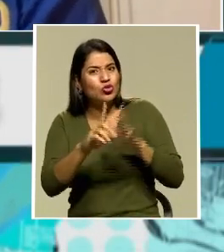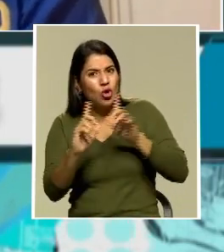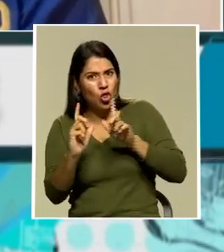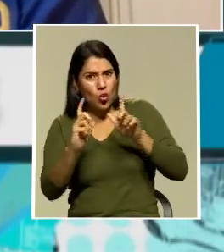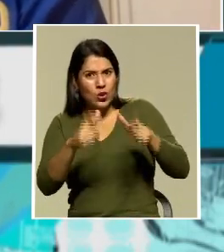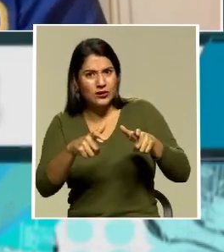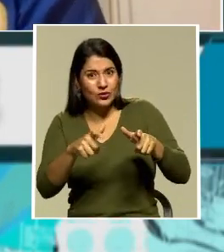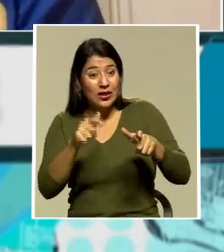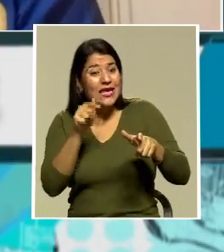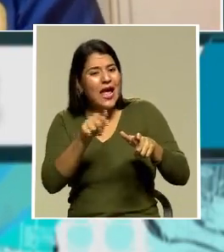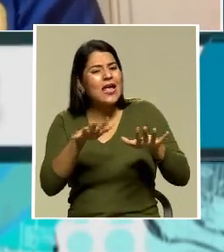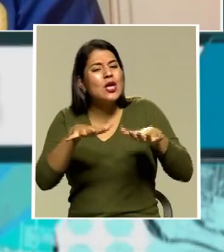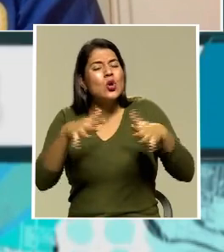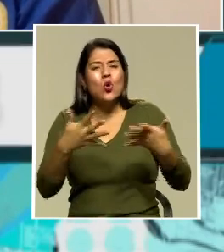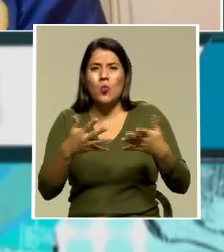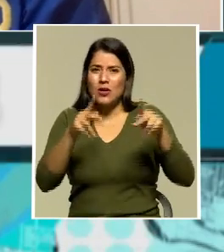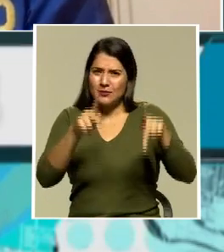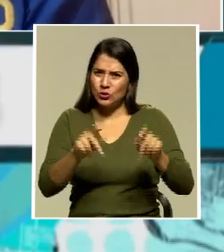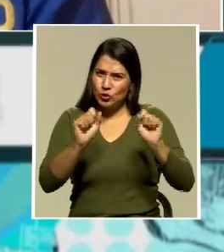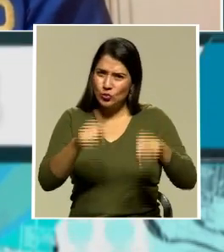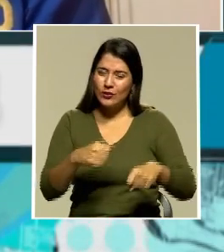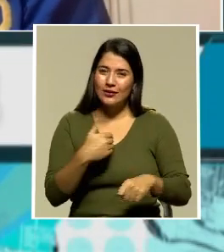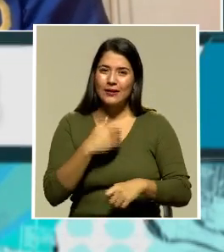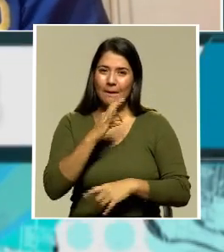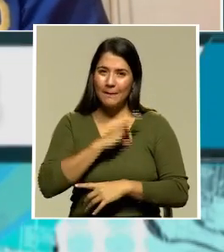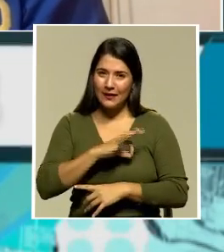beneficiados miles de usuarios con este servicio.